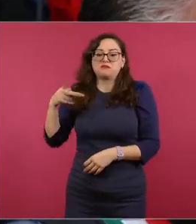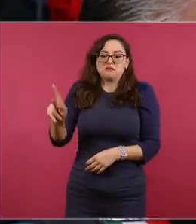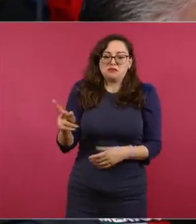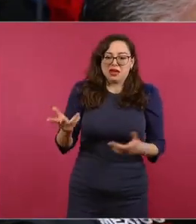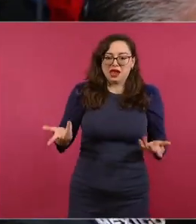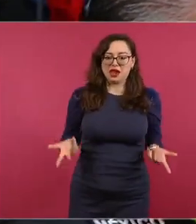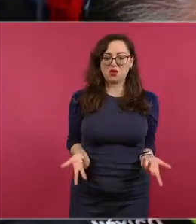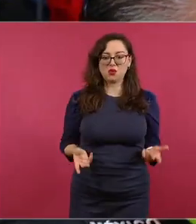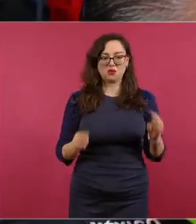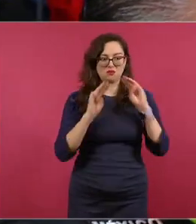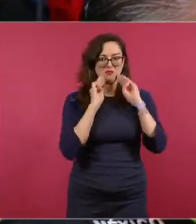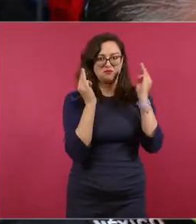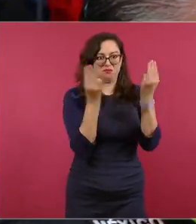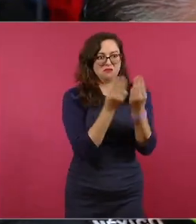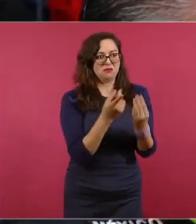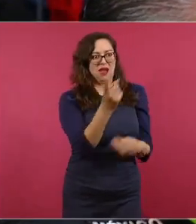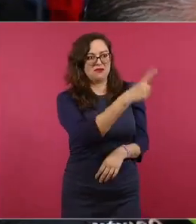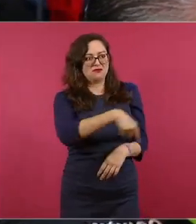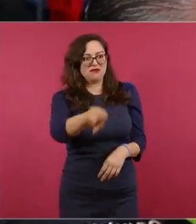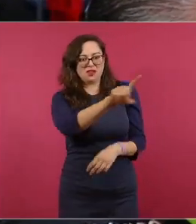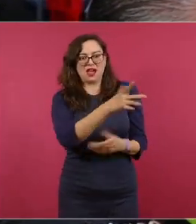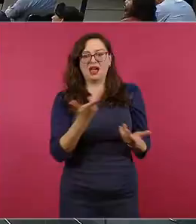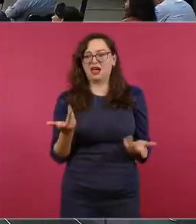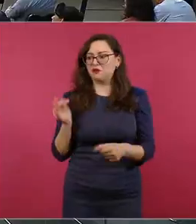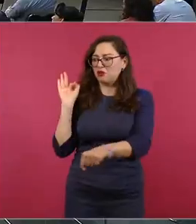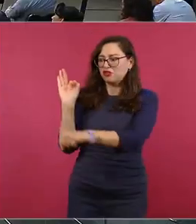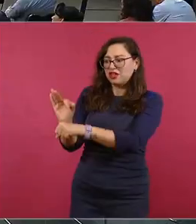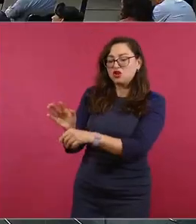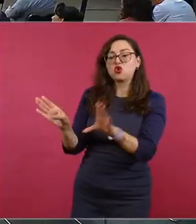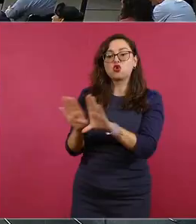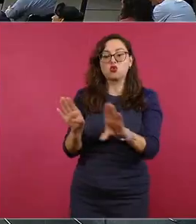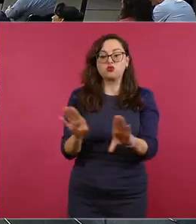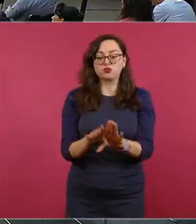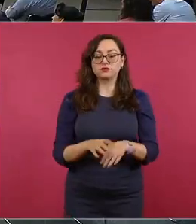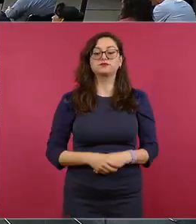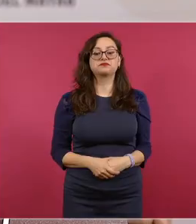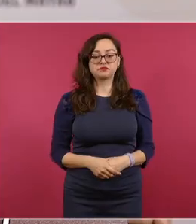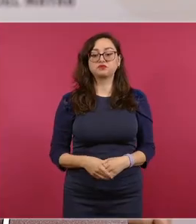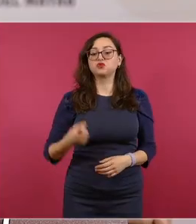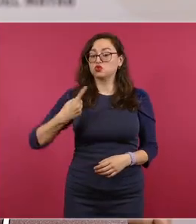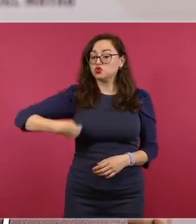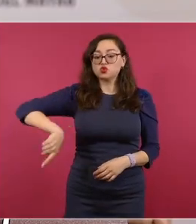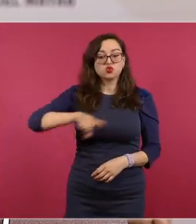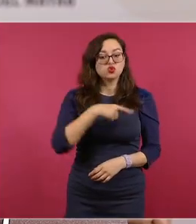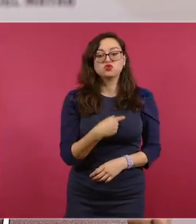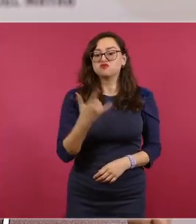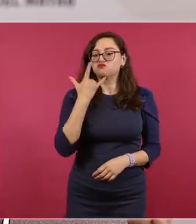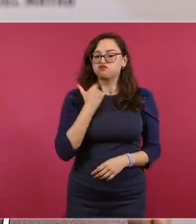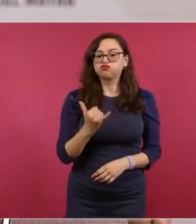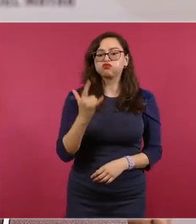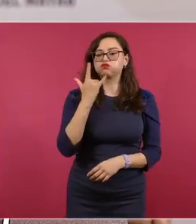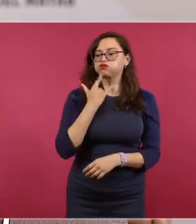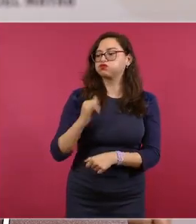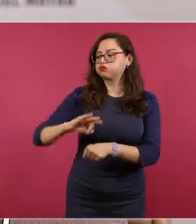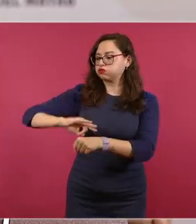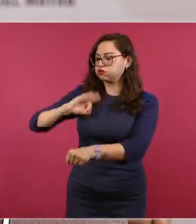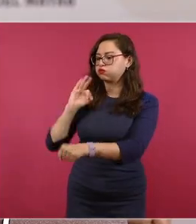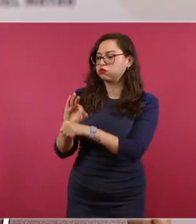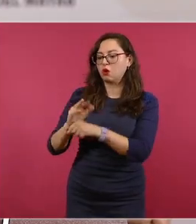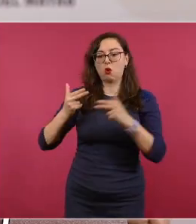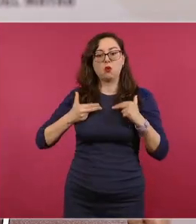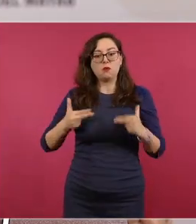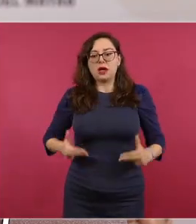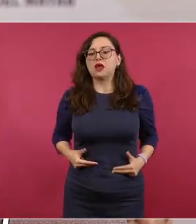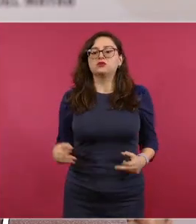los migrantes de los traficantes. Nosotros hasta hacemos todo, como cuidamos a todos los seres